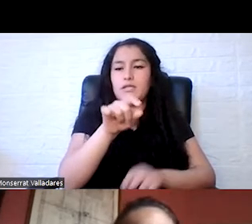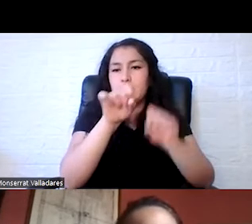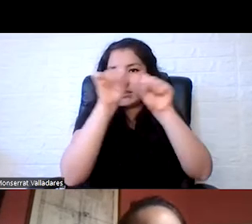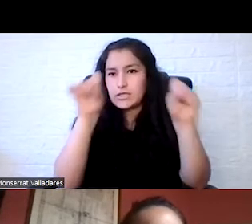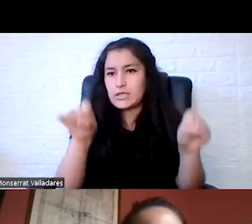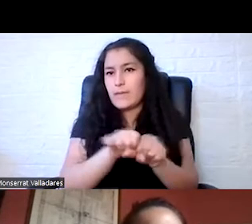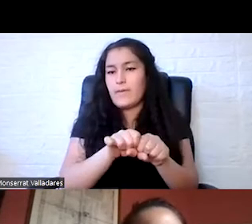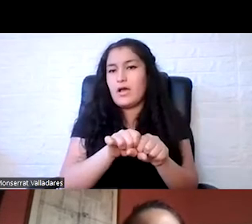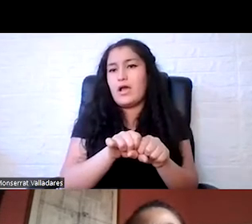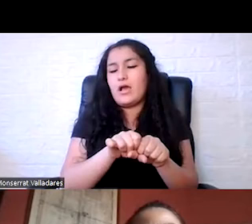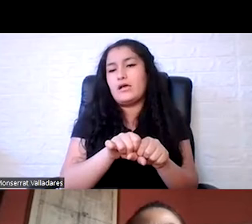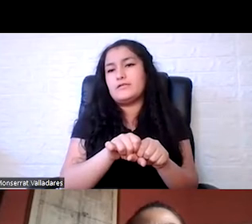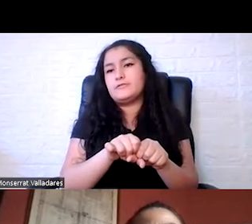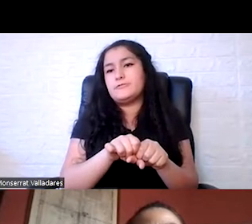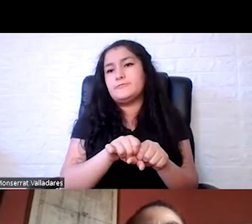de